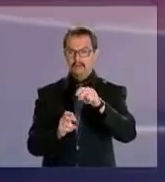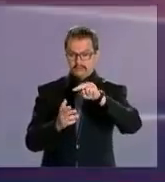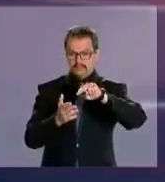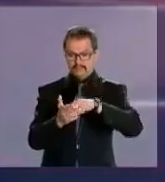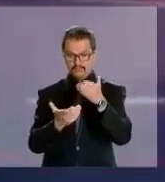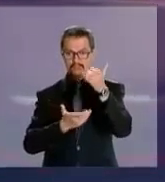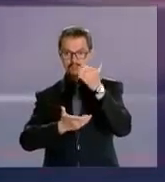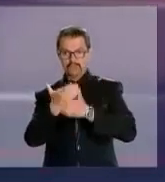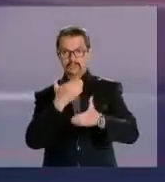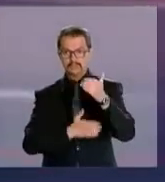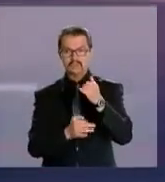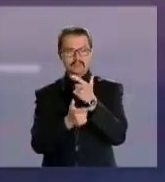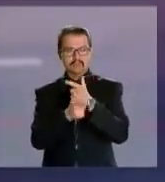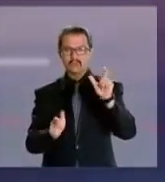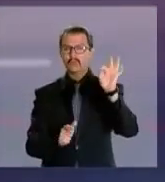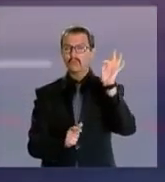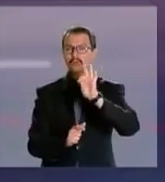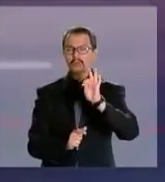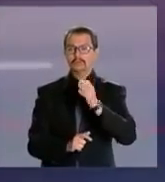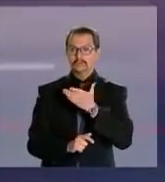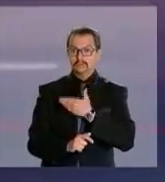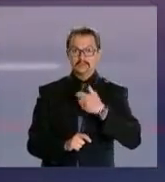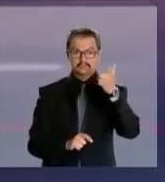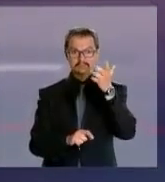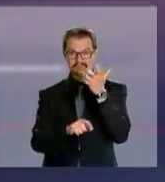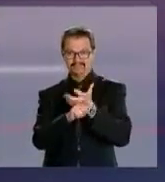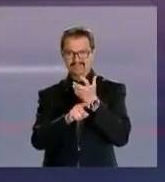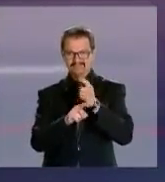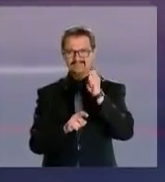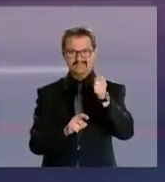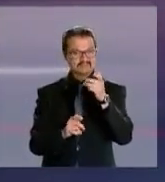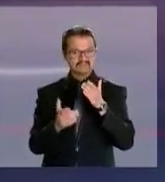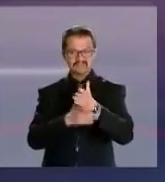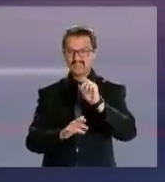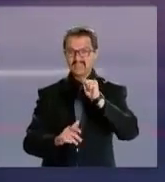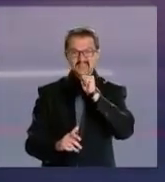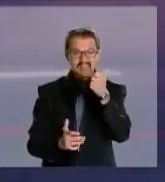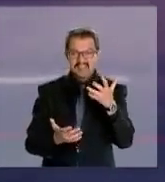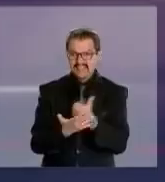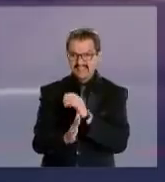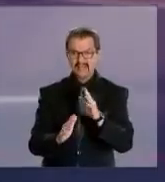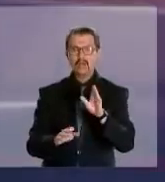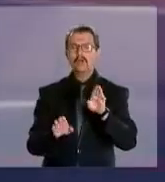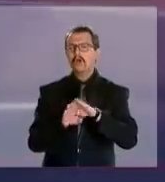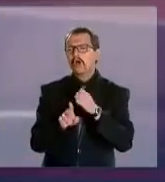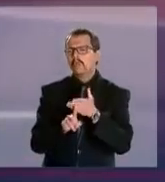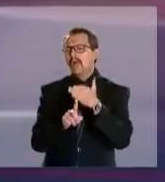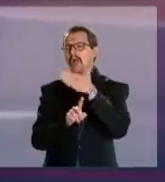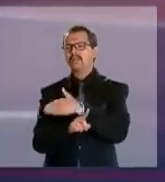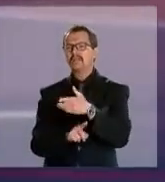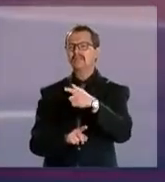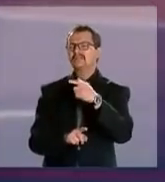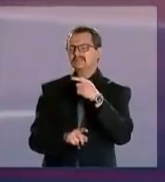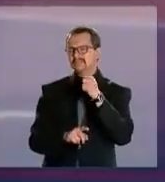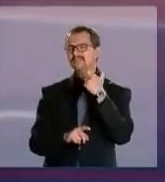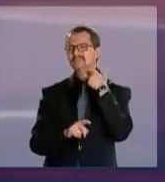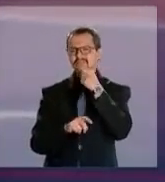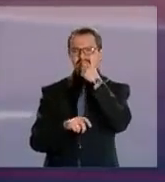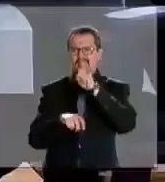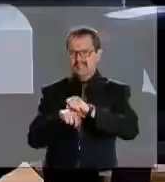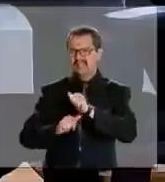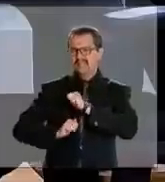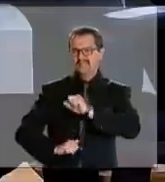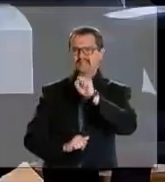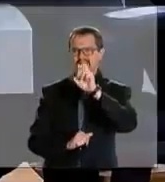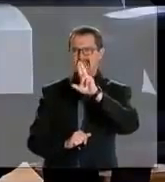hubiera llegado a la presidencia usted era secreta relaciones exteriores cuando trompa apareció en el escenario político estadounidense varias voces en su momento